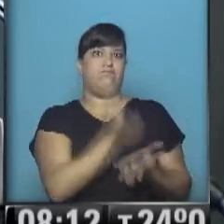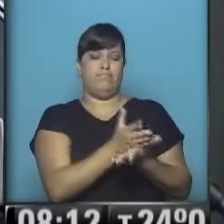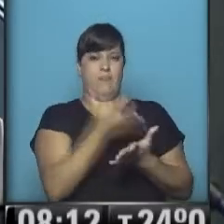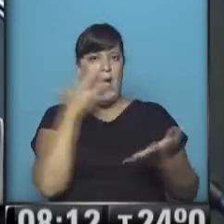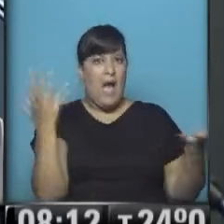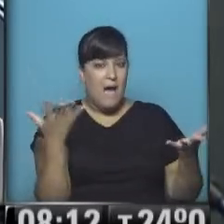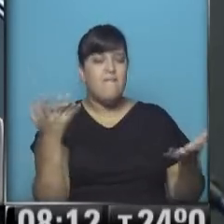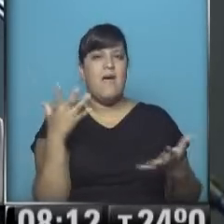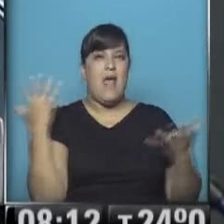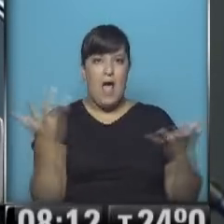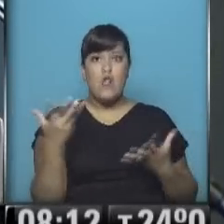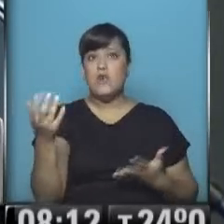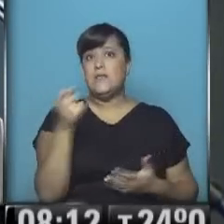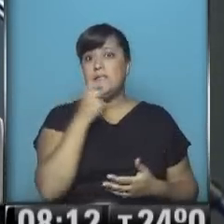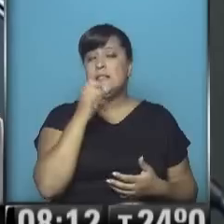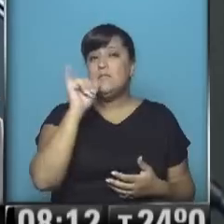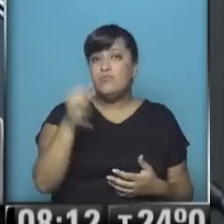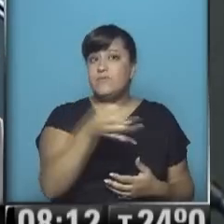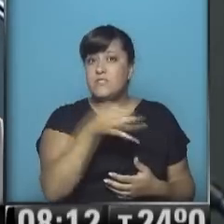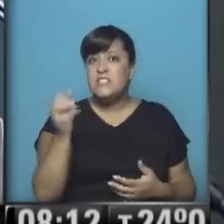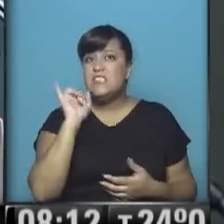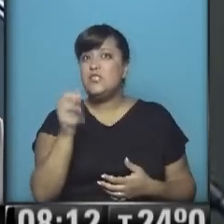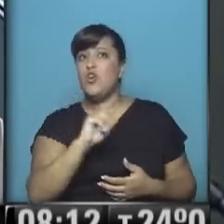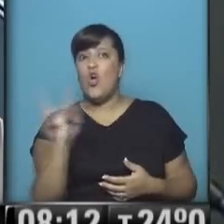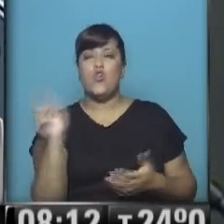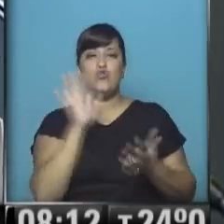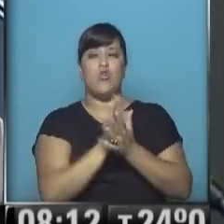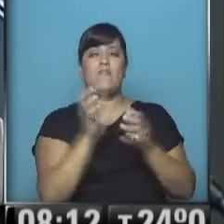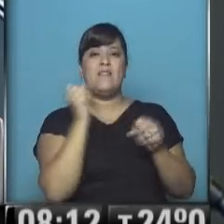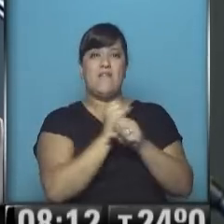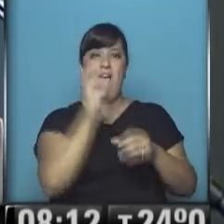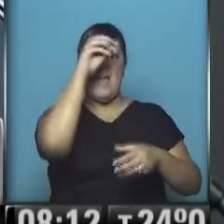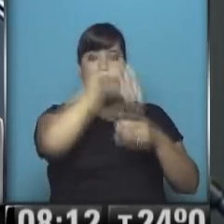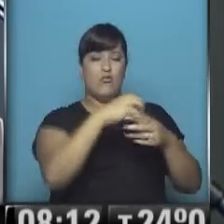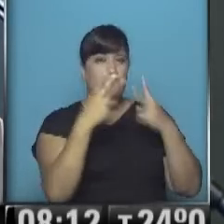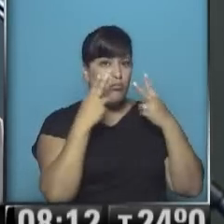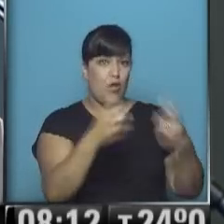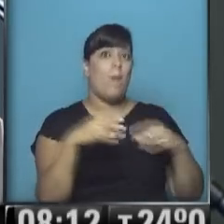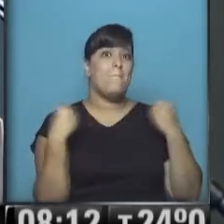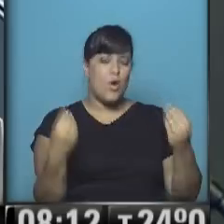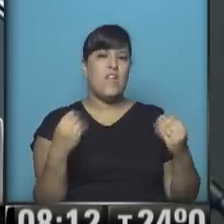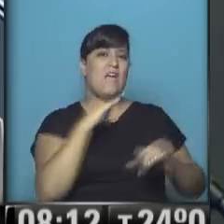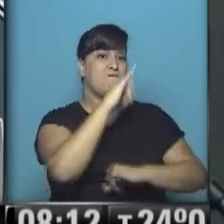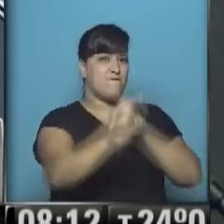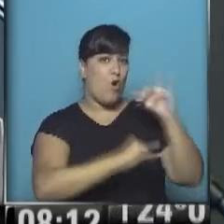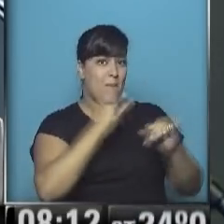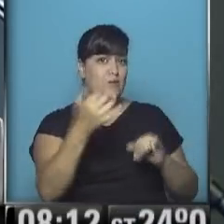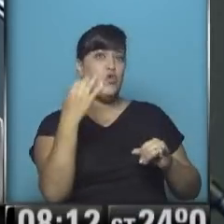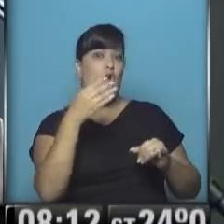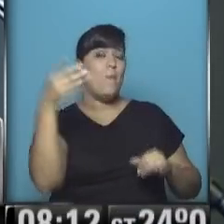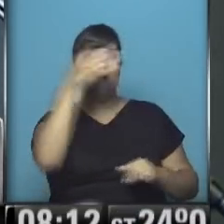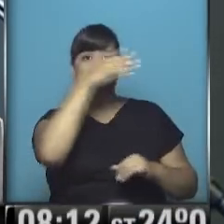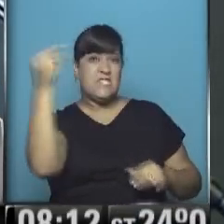si efectivamente es o no es un agente de inteligencia, en virtud de la desclasificación de toda la información correspondiente. Por eso me parece